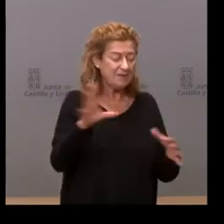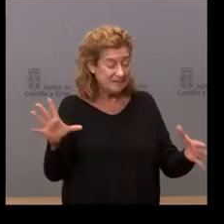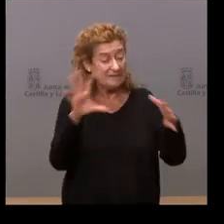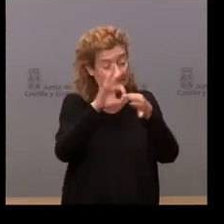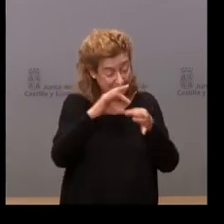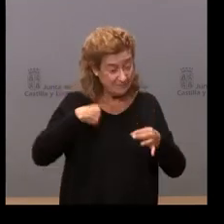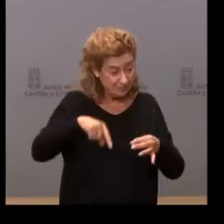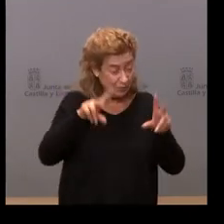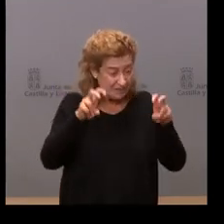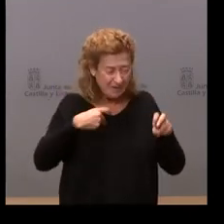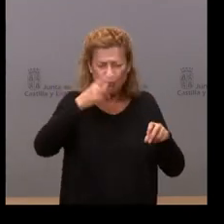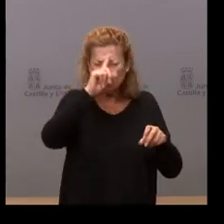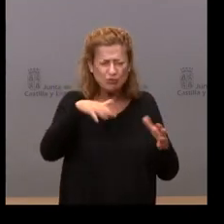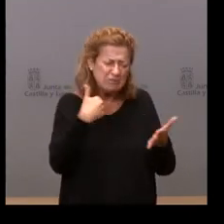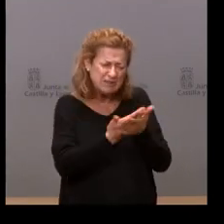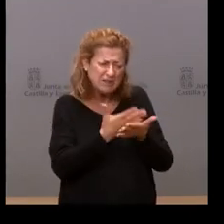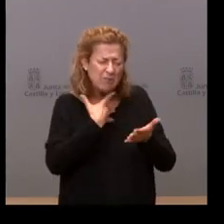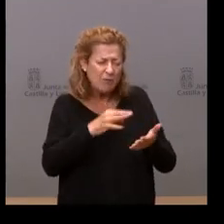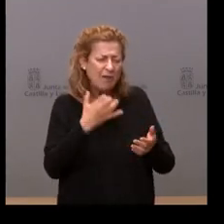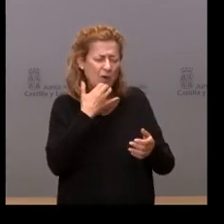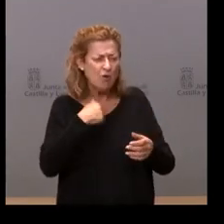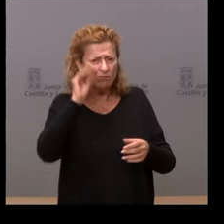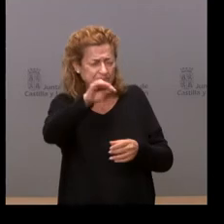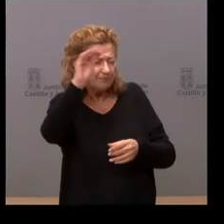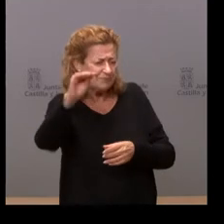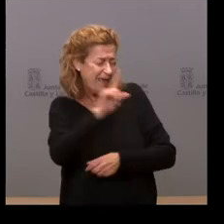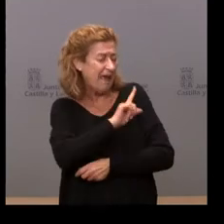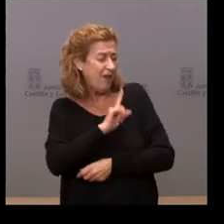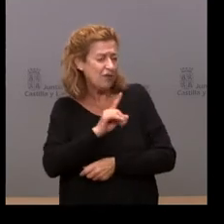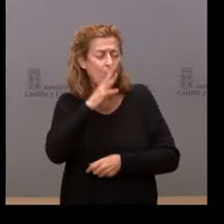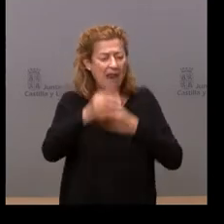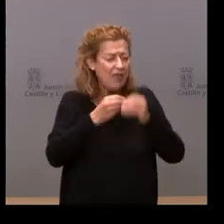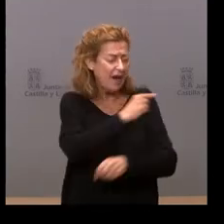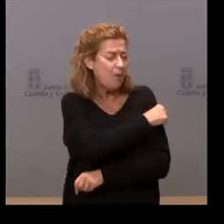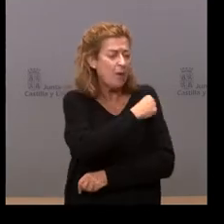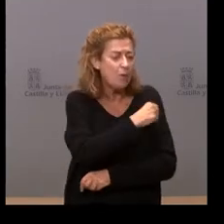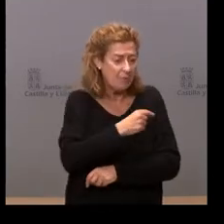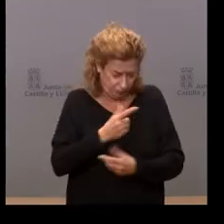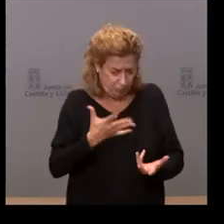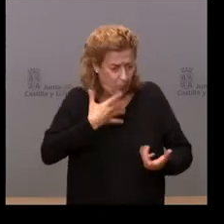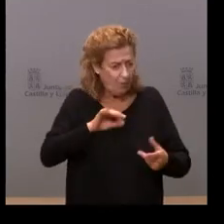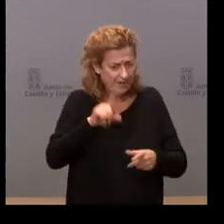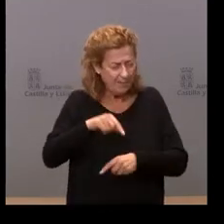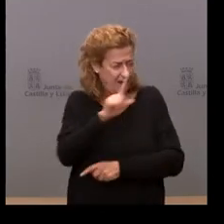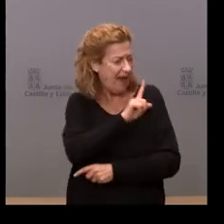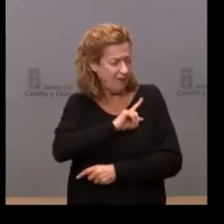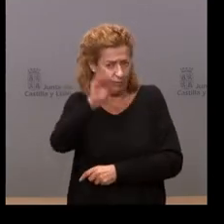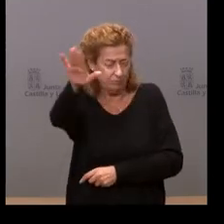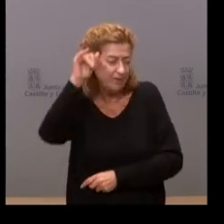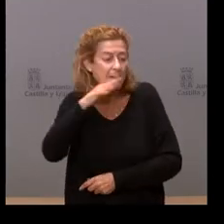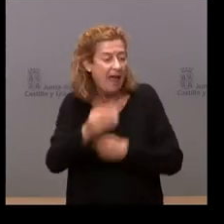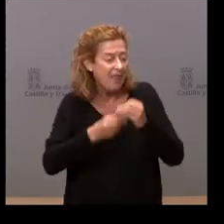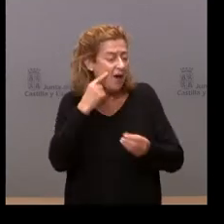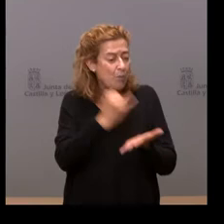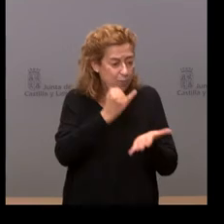con esto no sé hasta qué punto si se recurre al ejército para hacer vacunación no se podría recurrir también al ejército para realizar este tipo de pruebas